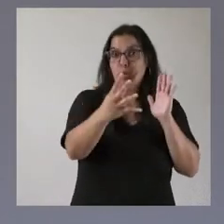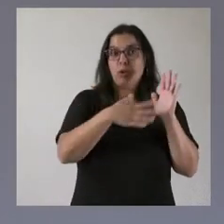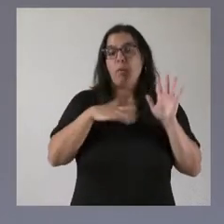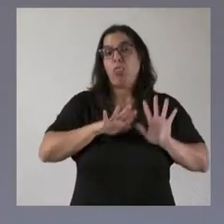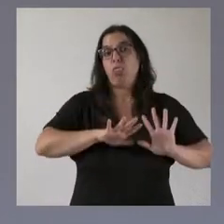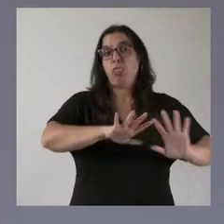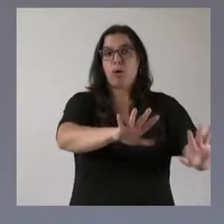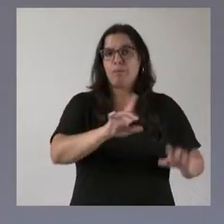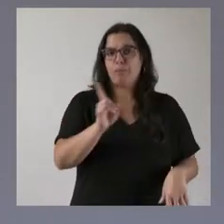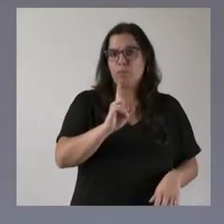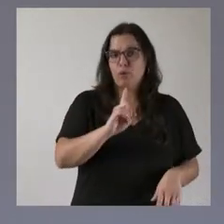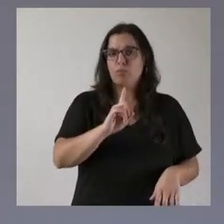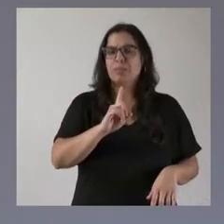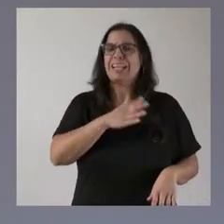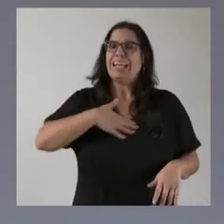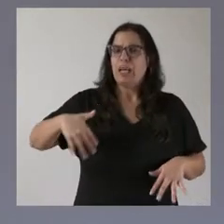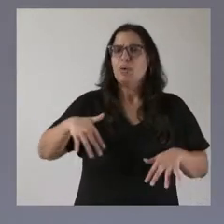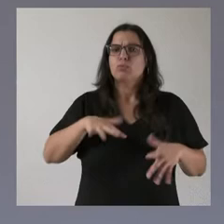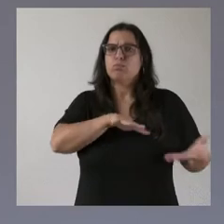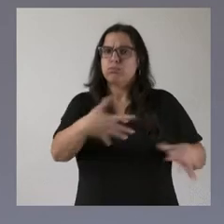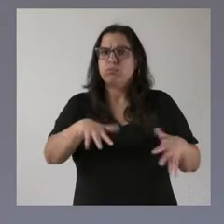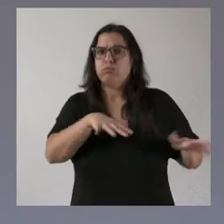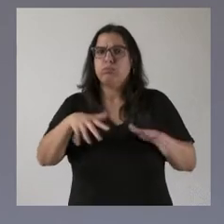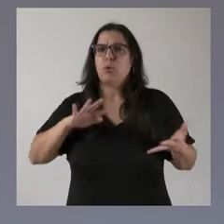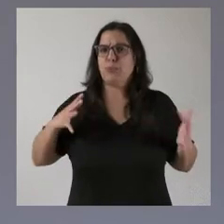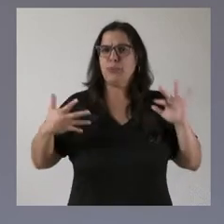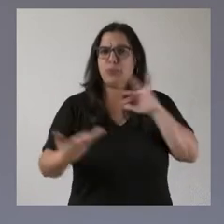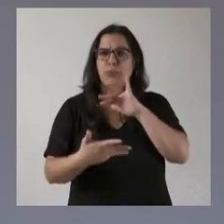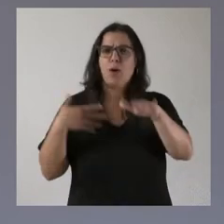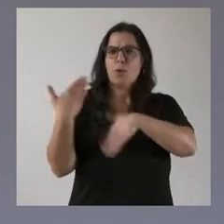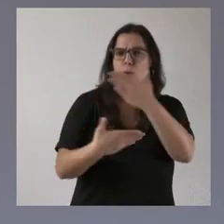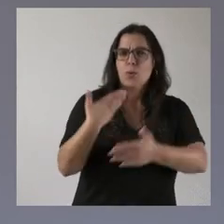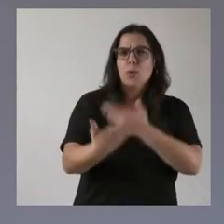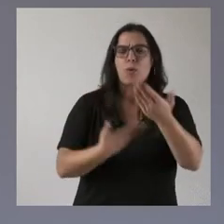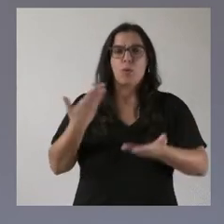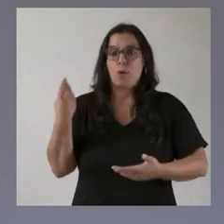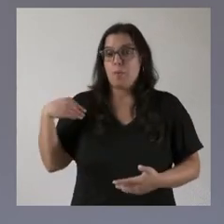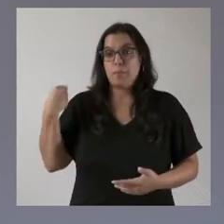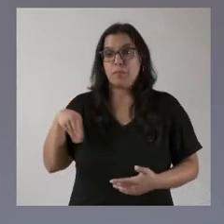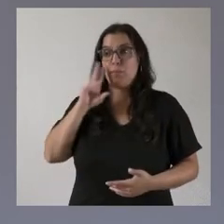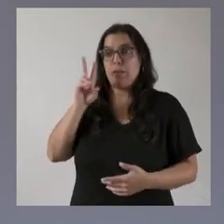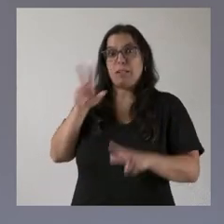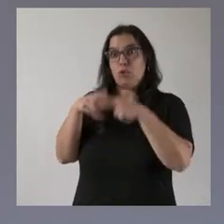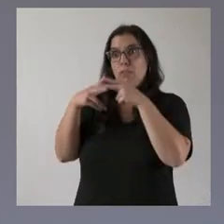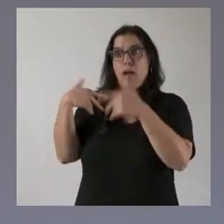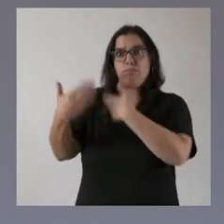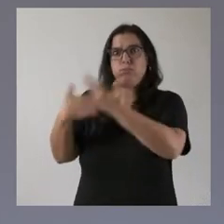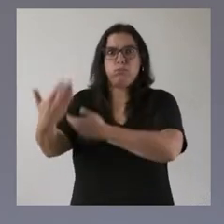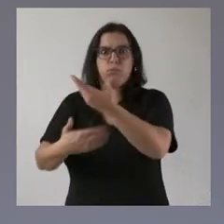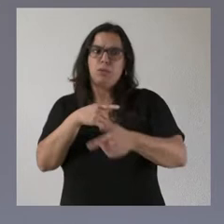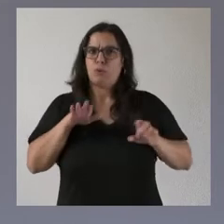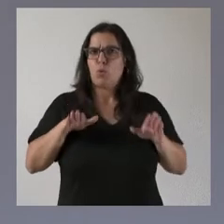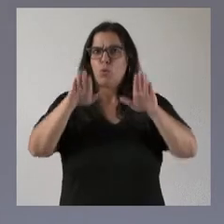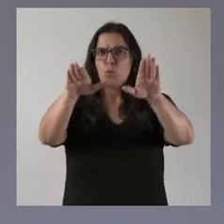2022-2025 sino que sea un plan que evolucione a la misma velocidad que va evolucionando la sociedad y que